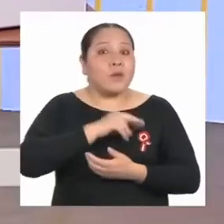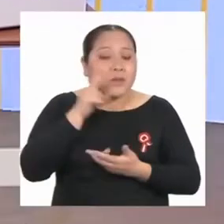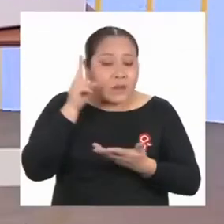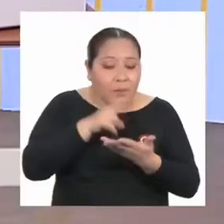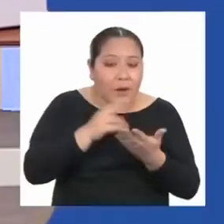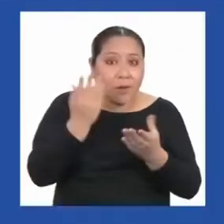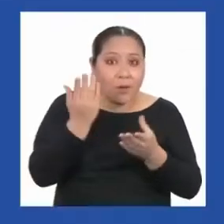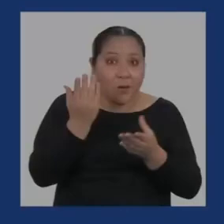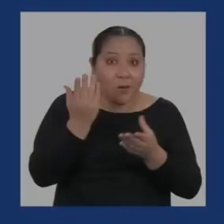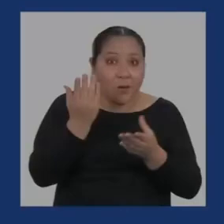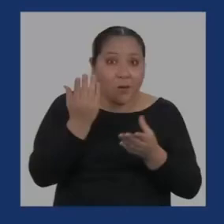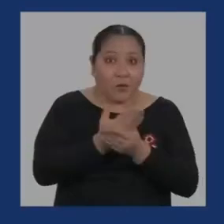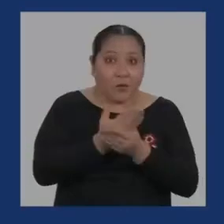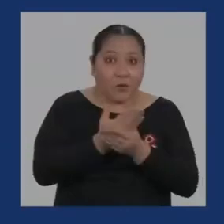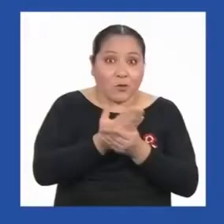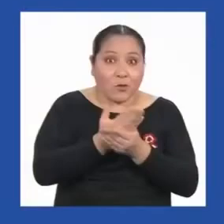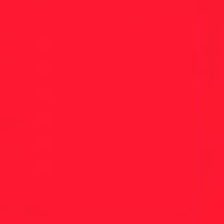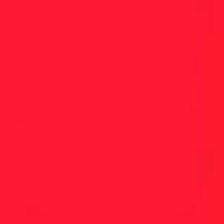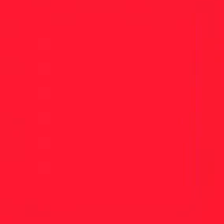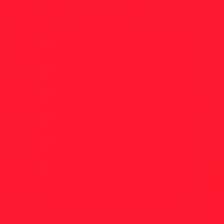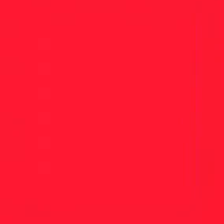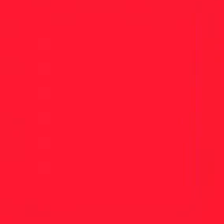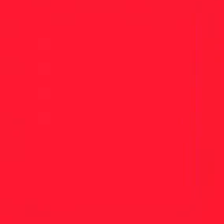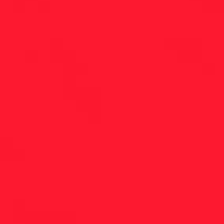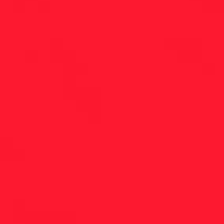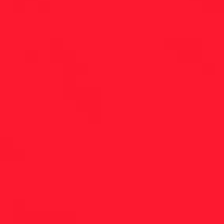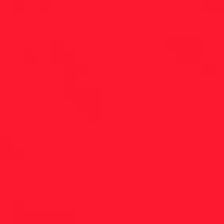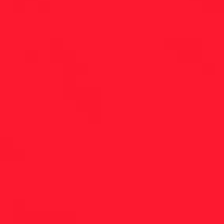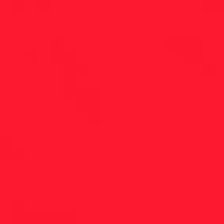volvemos con la respuesta.